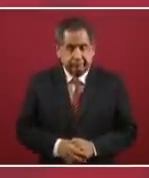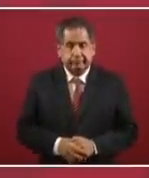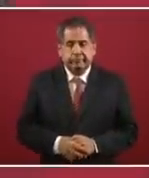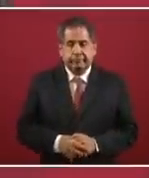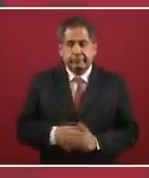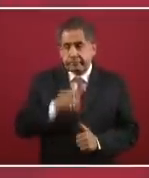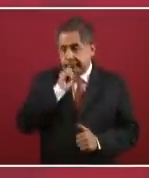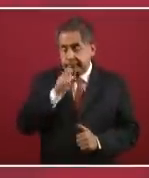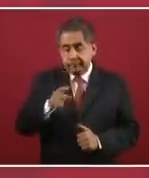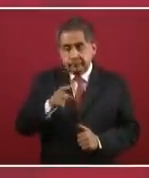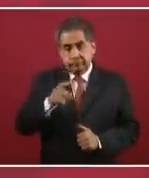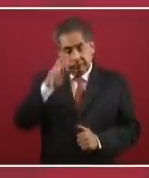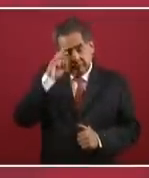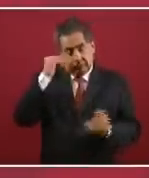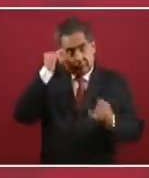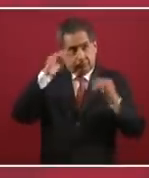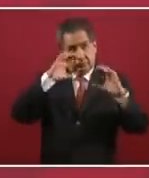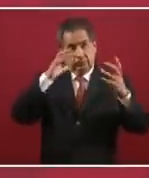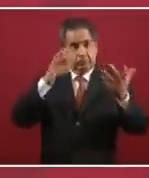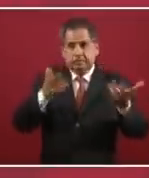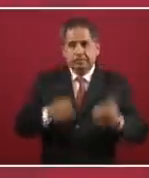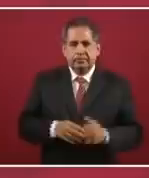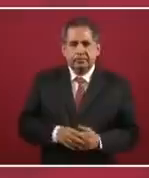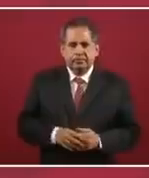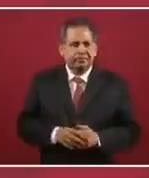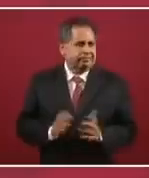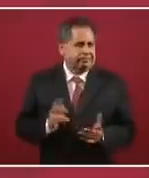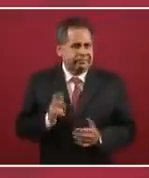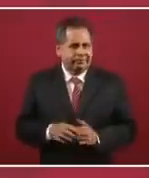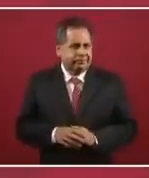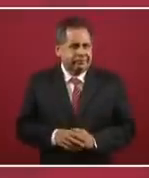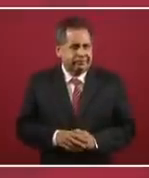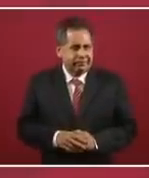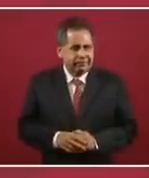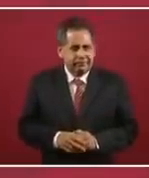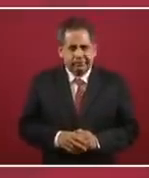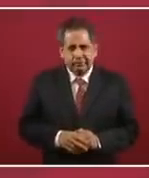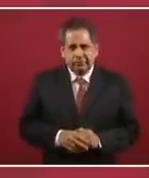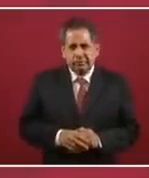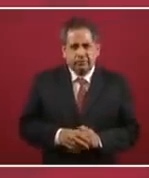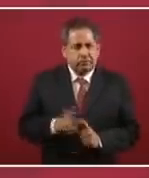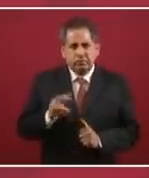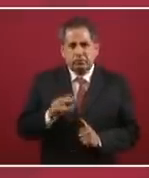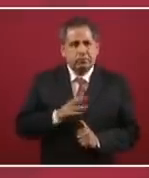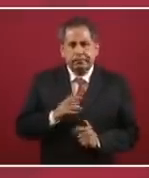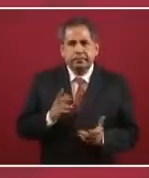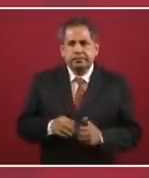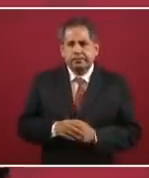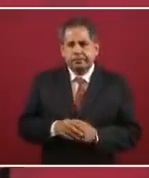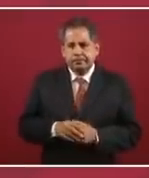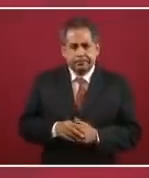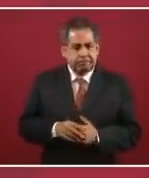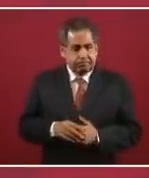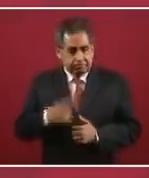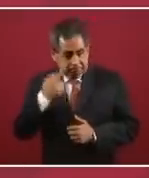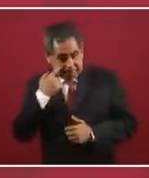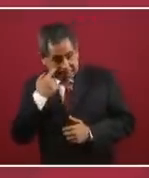y sobre todo un asunto ideológico. Pero además, no hay prueba más